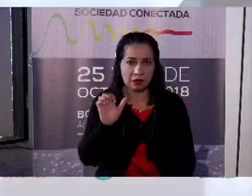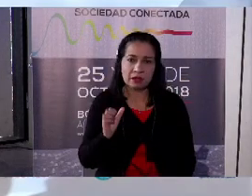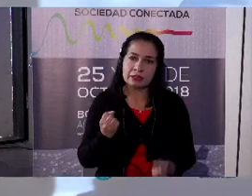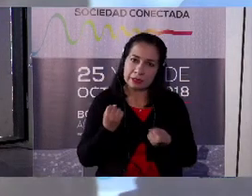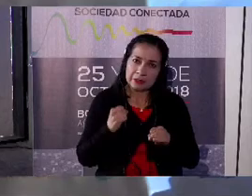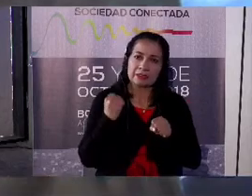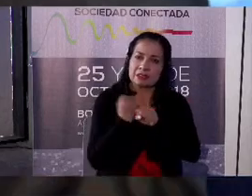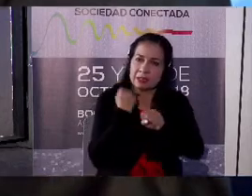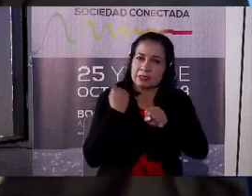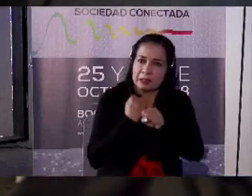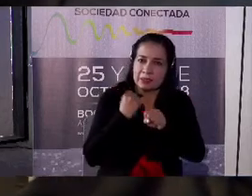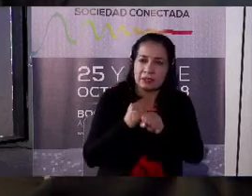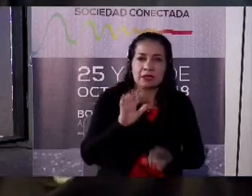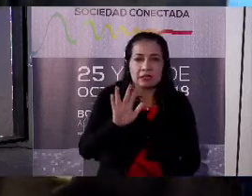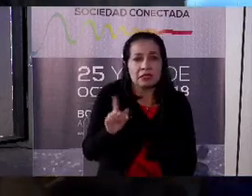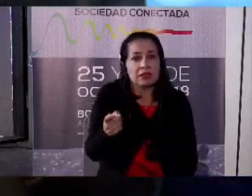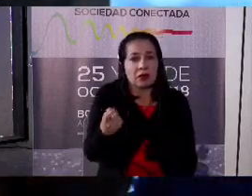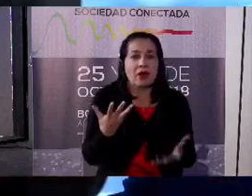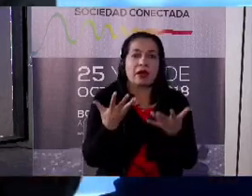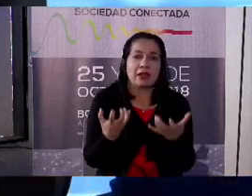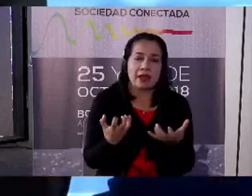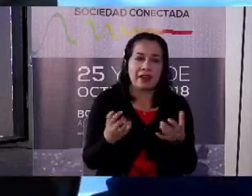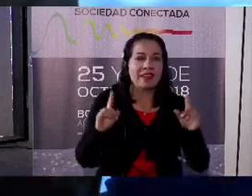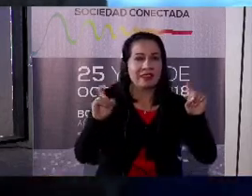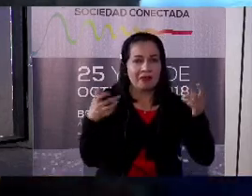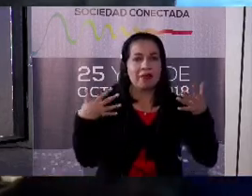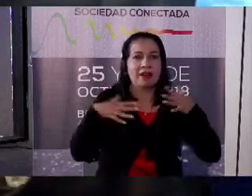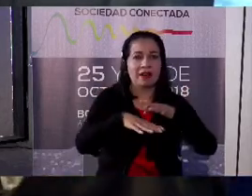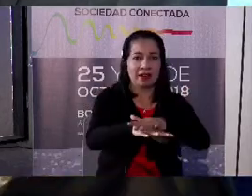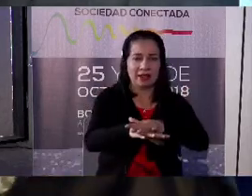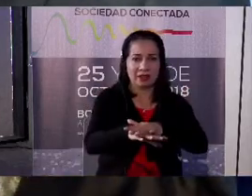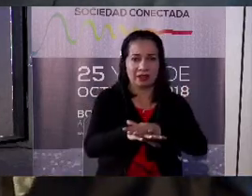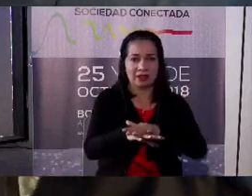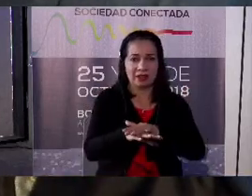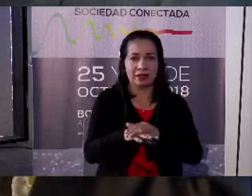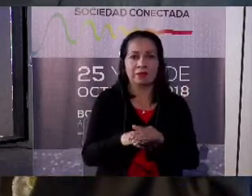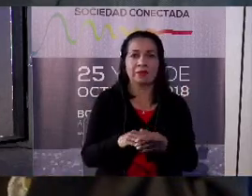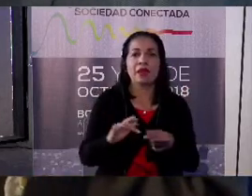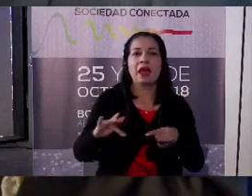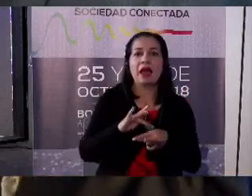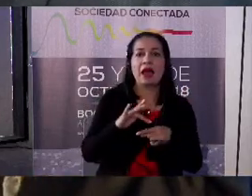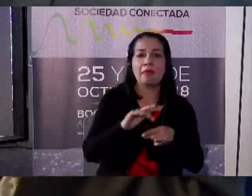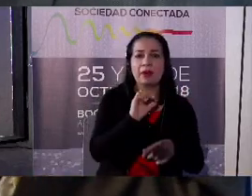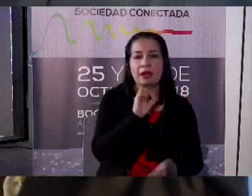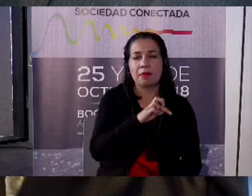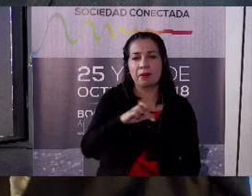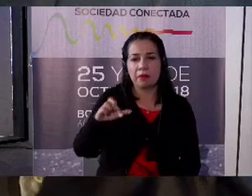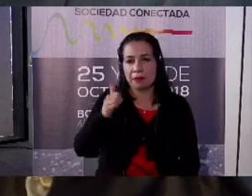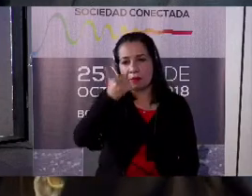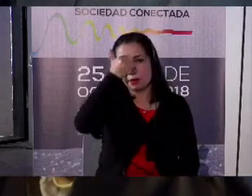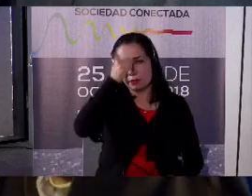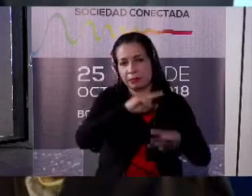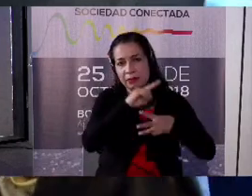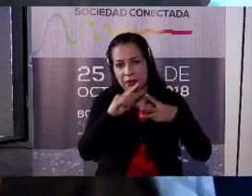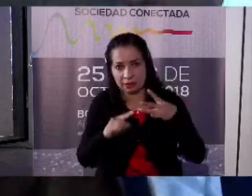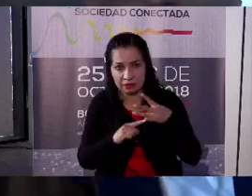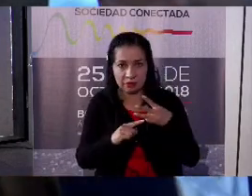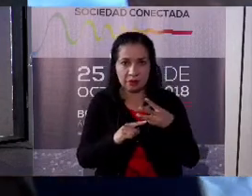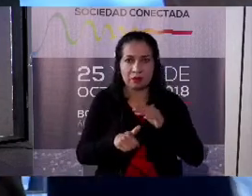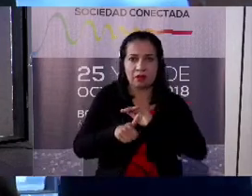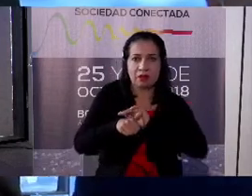TR con 5g desde el punto de vista de redes si buscamos a las tres aplicaciones principales baja